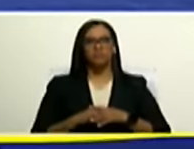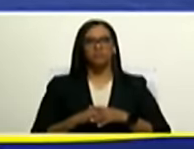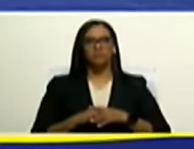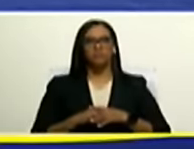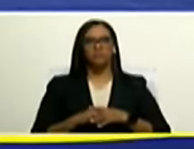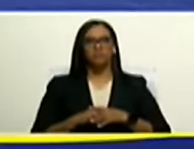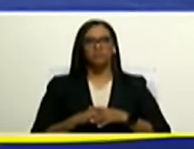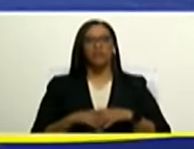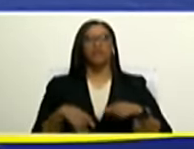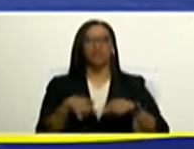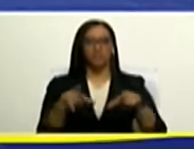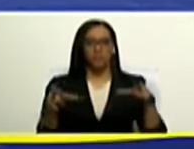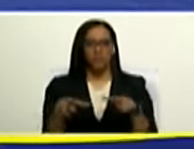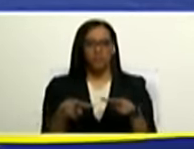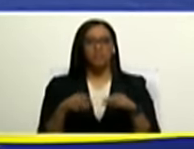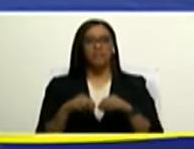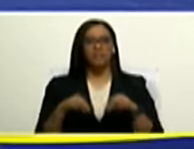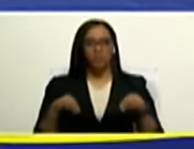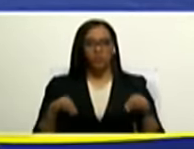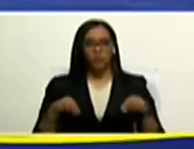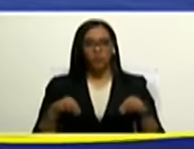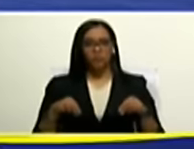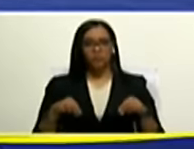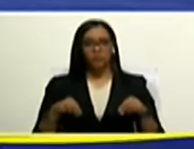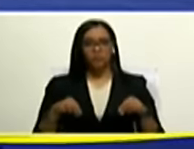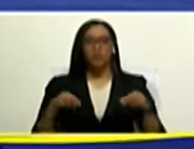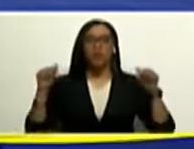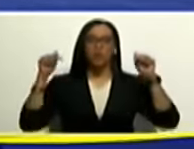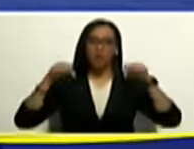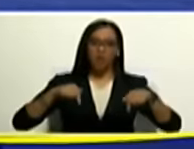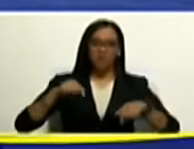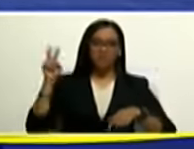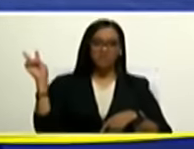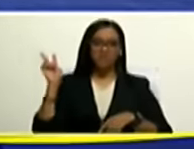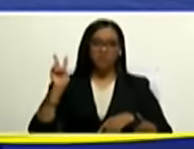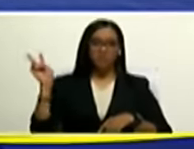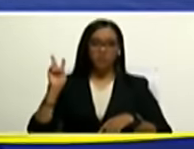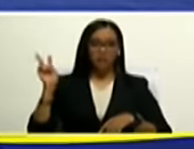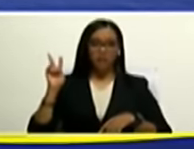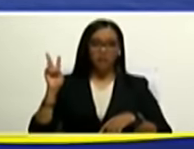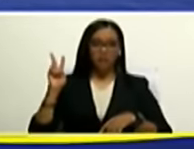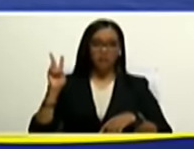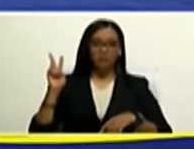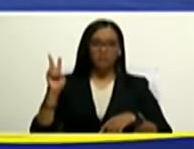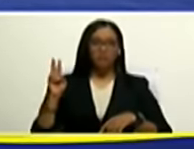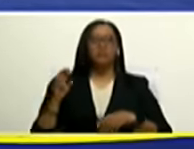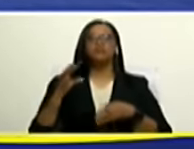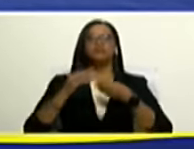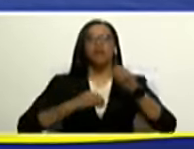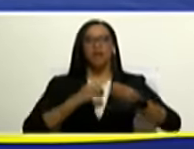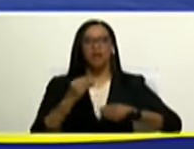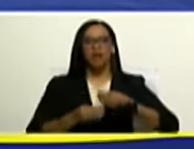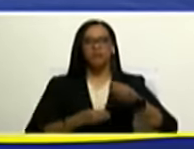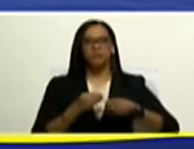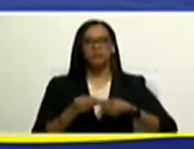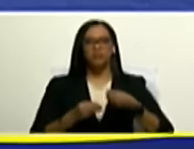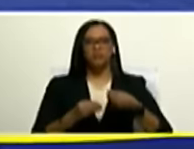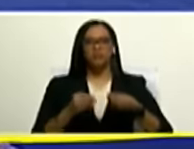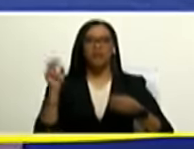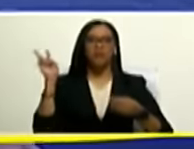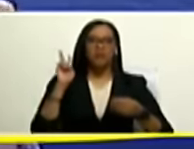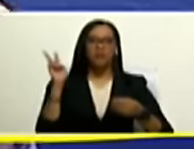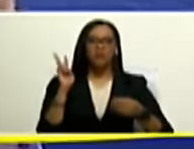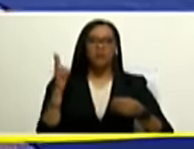En el caso del territorio de lo que hoy es Venezuela, se establece que